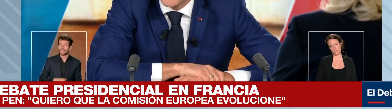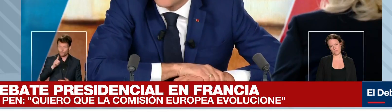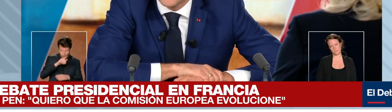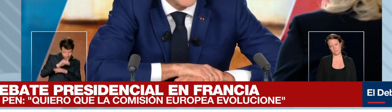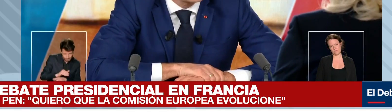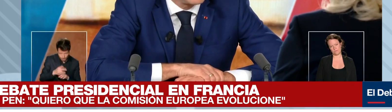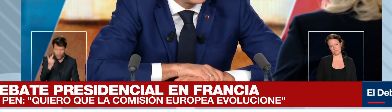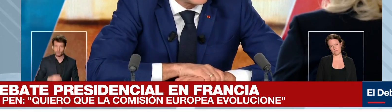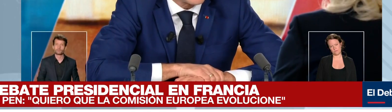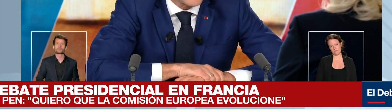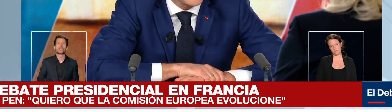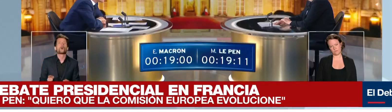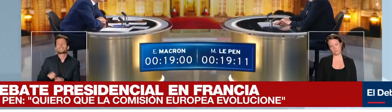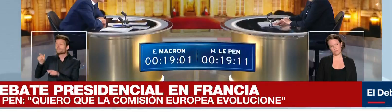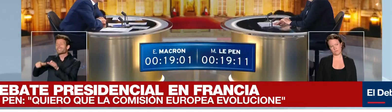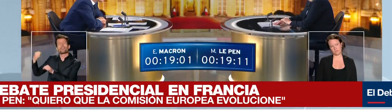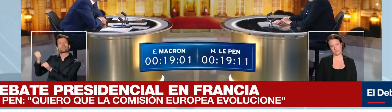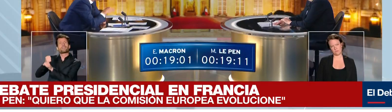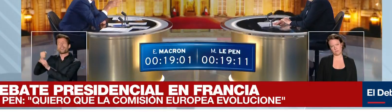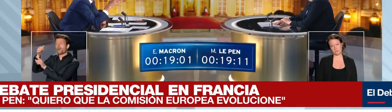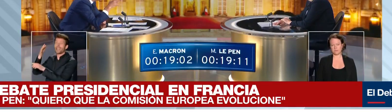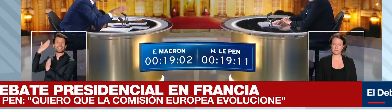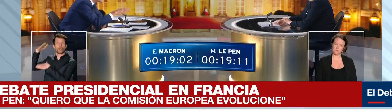trabajo no hay cientos de miles de